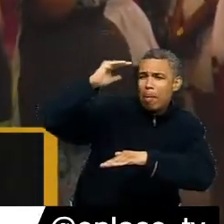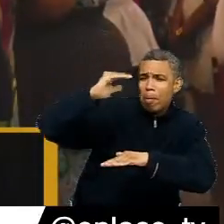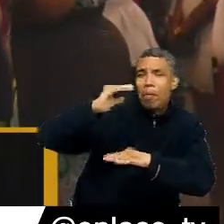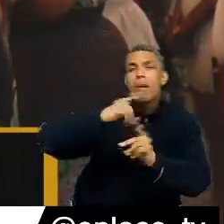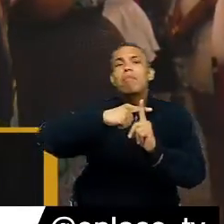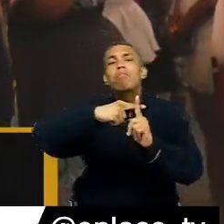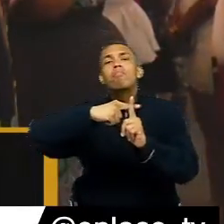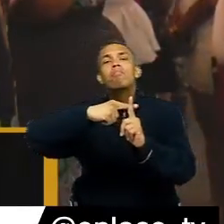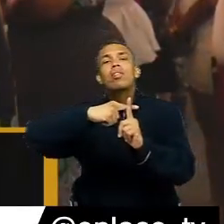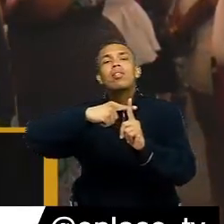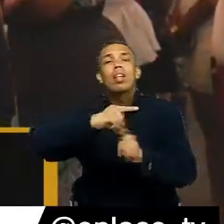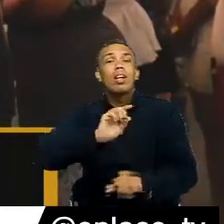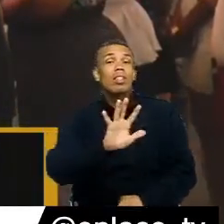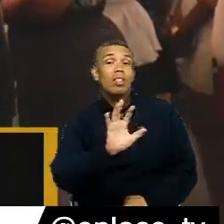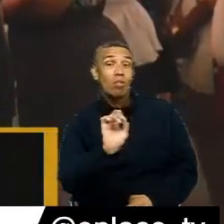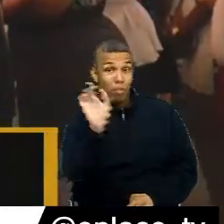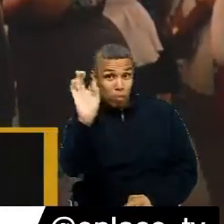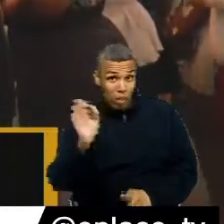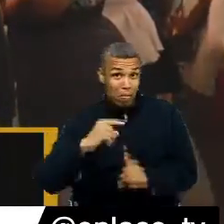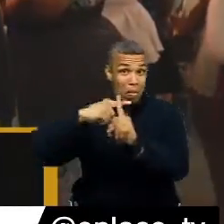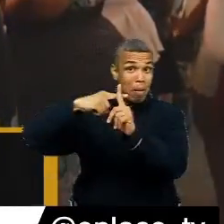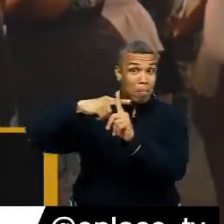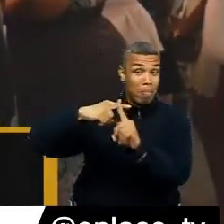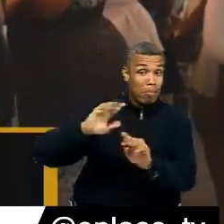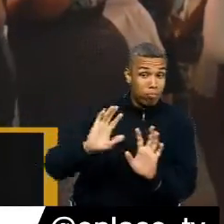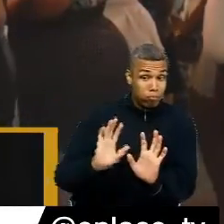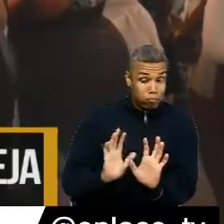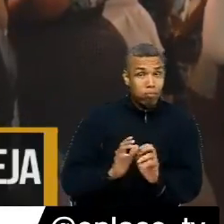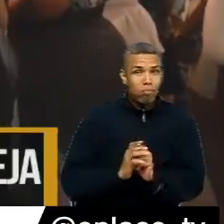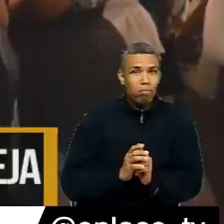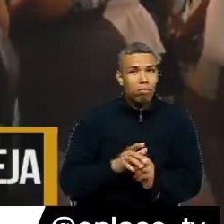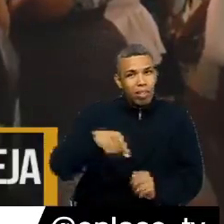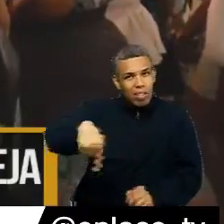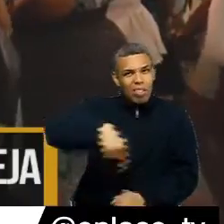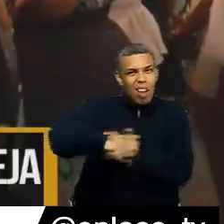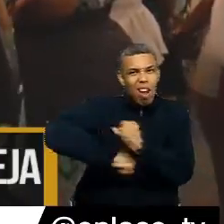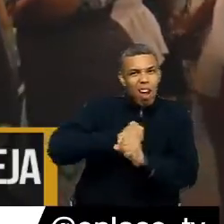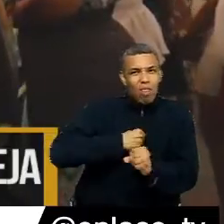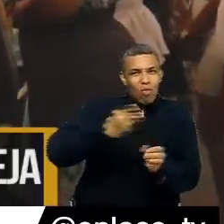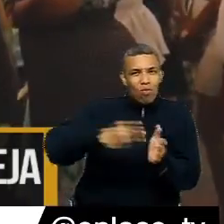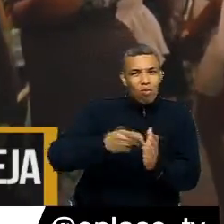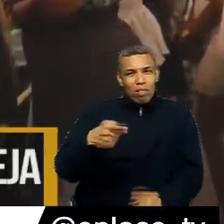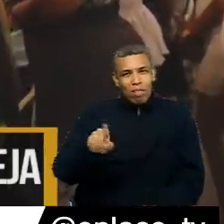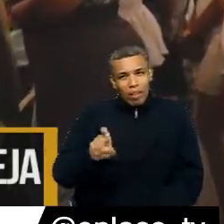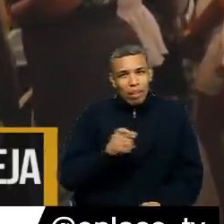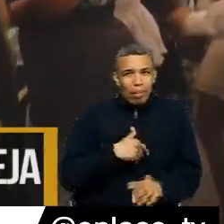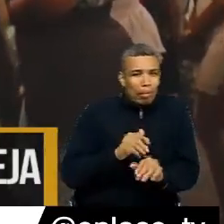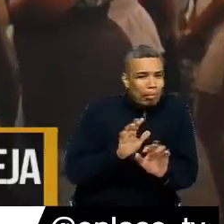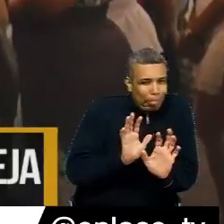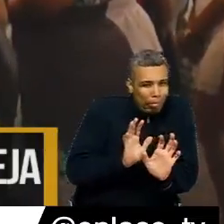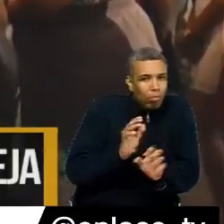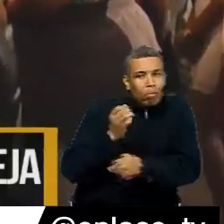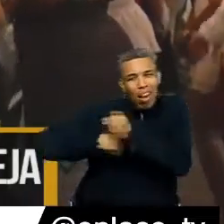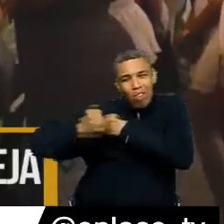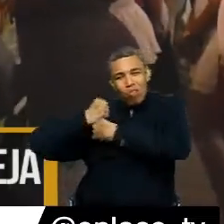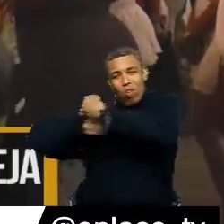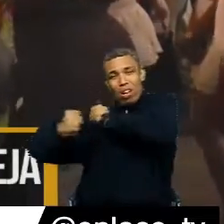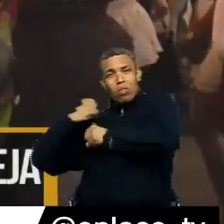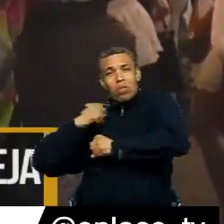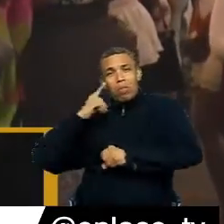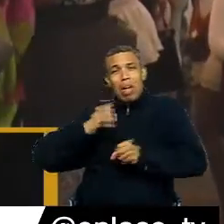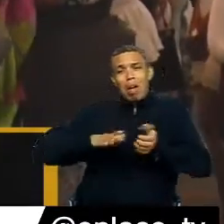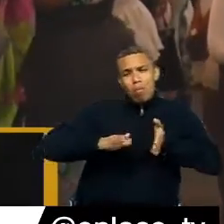tenemos todavía este año la desgracia de en esa pelea, se dieron, tenemos 29, 30